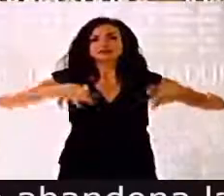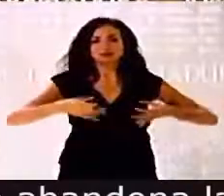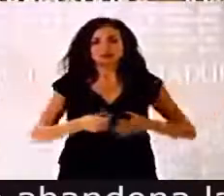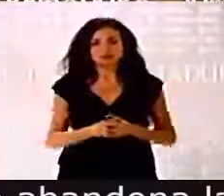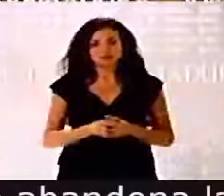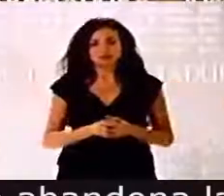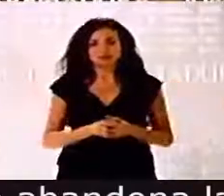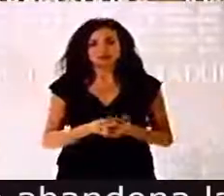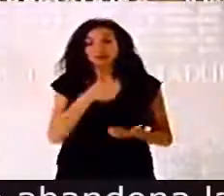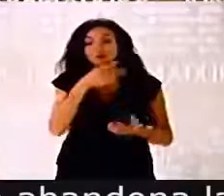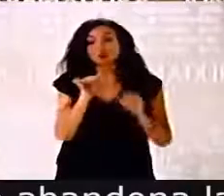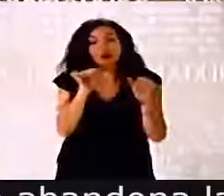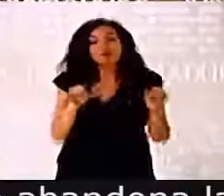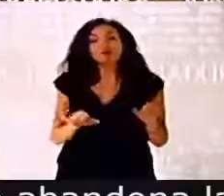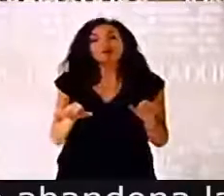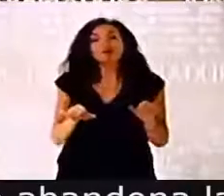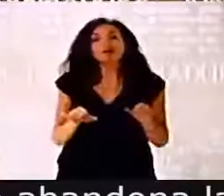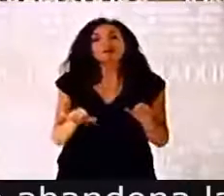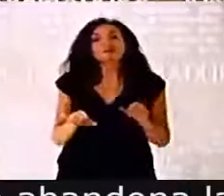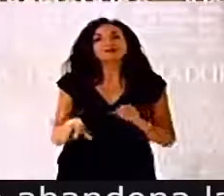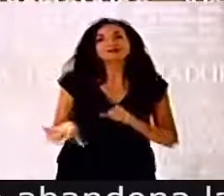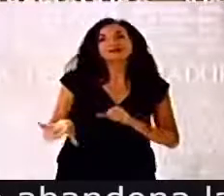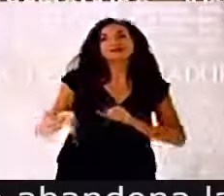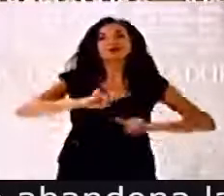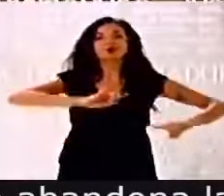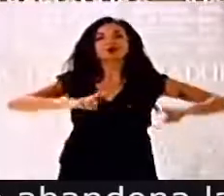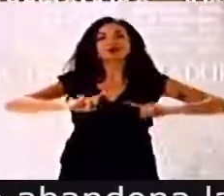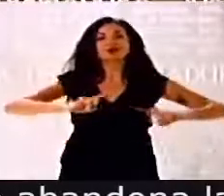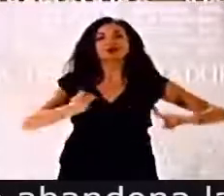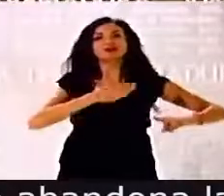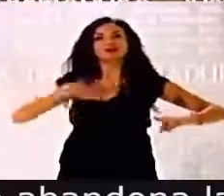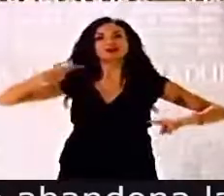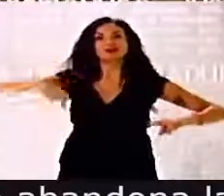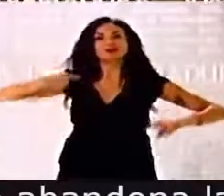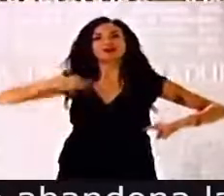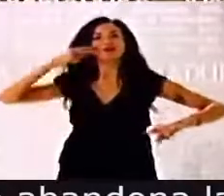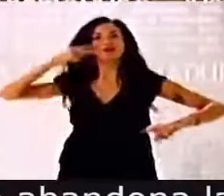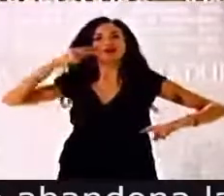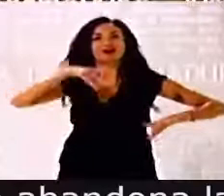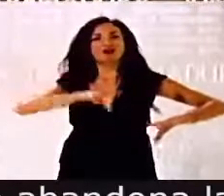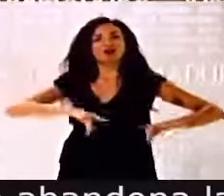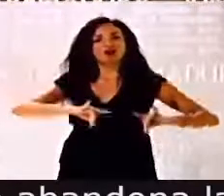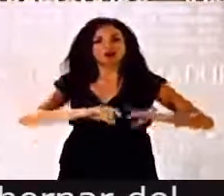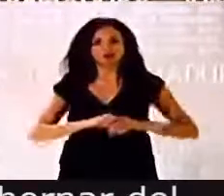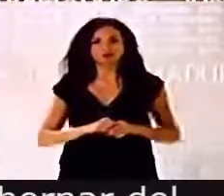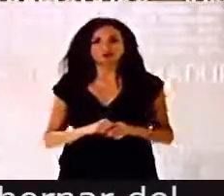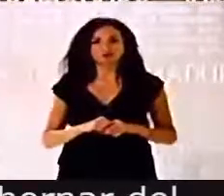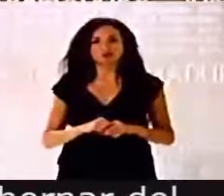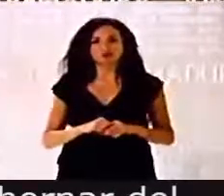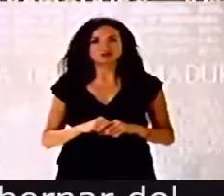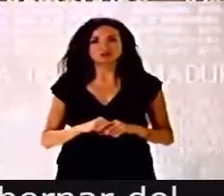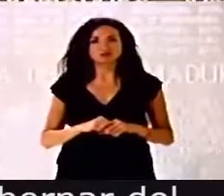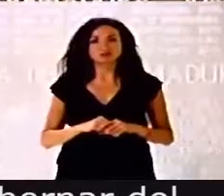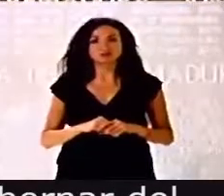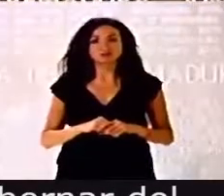porque esta es la manera de gobernar que quiere el presidente Fernández Vara para esta región. Entonces,